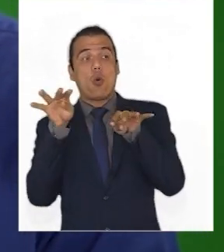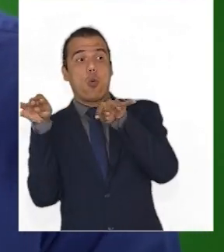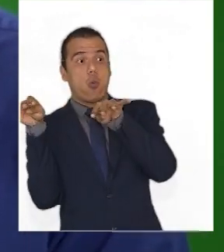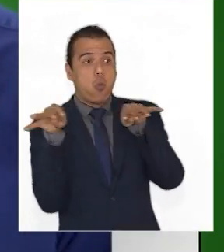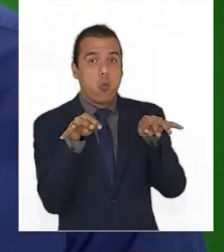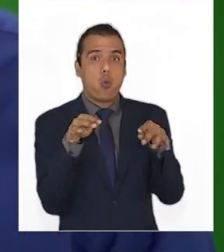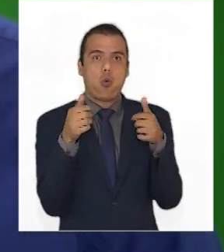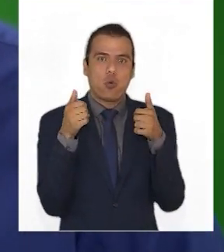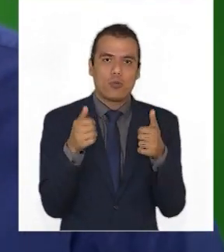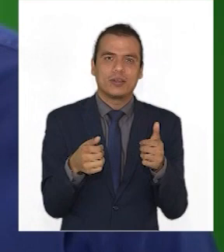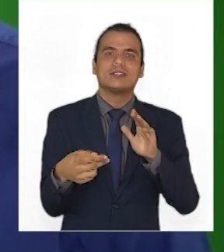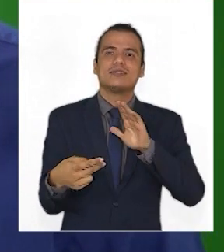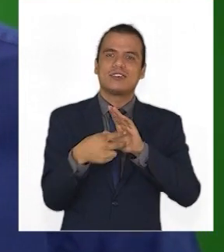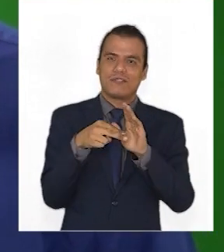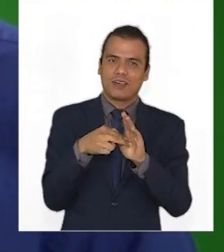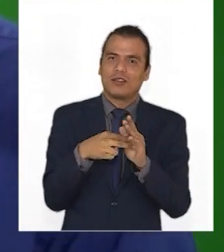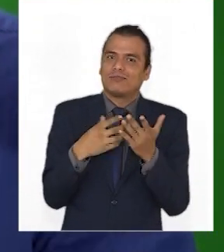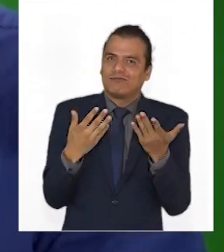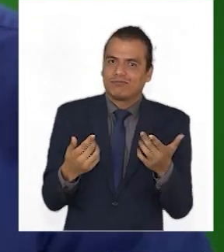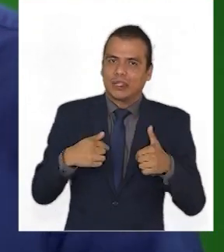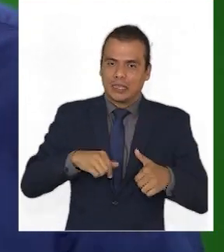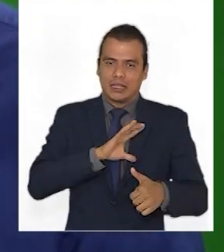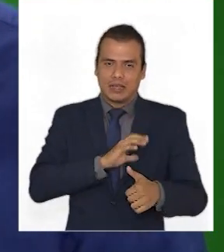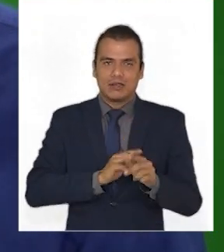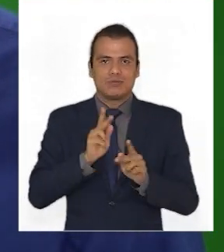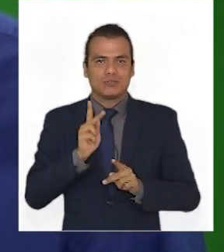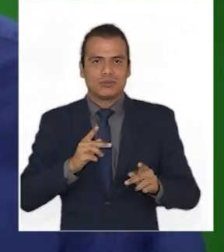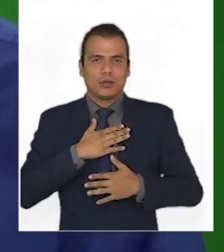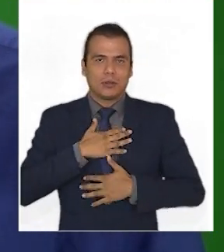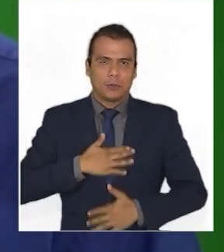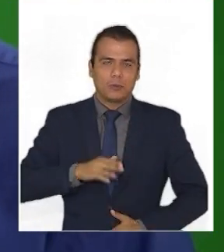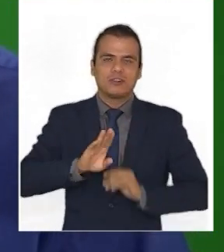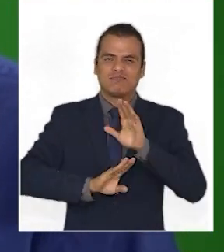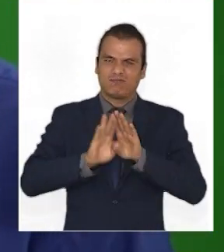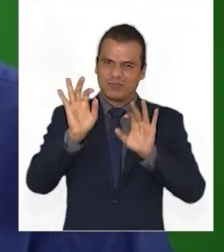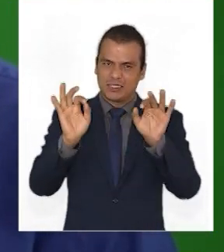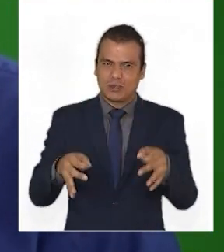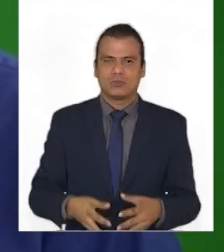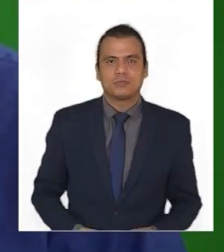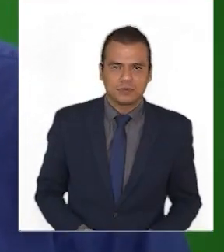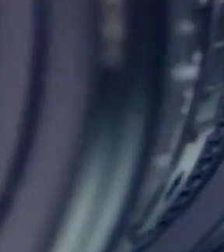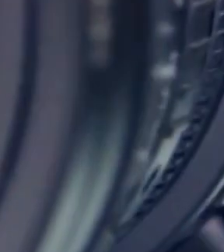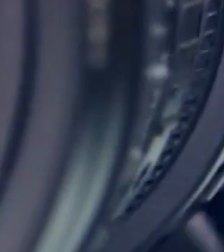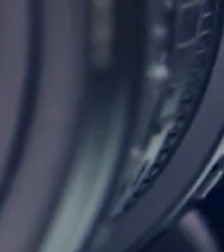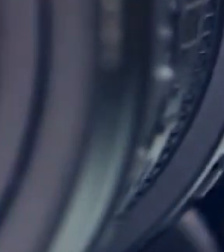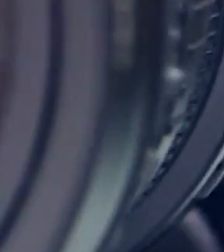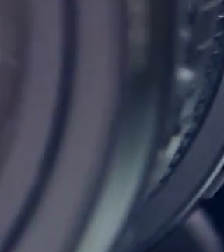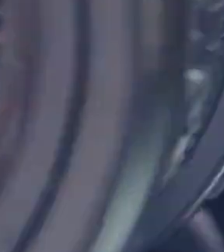admirada, para que podamos hacer nuestras vidas aquí todos los caleños de manera tranquila.